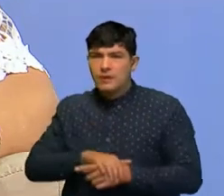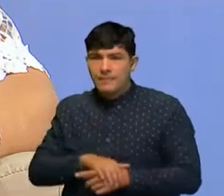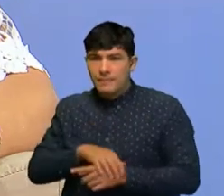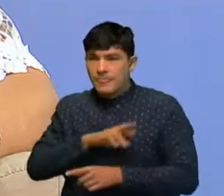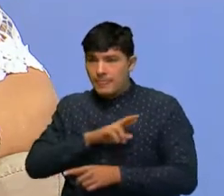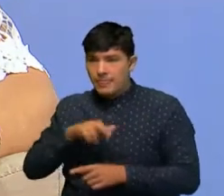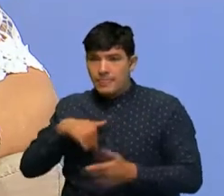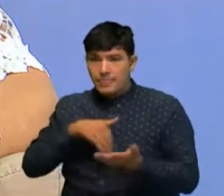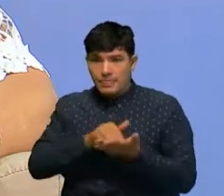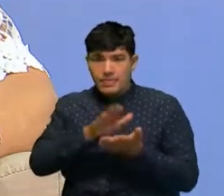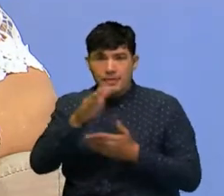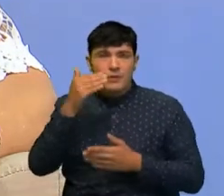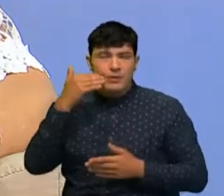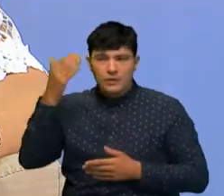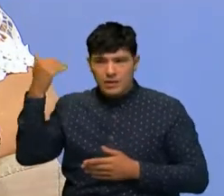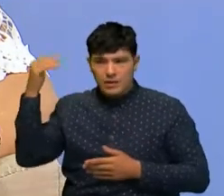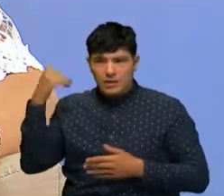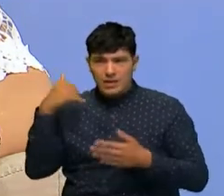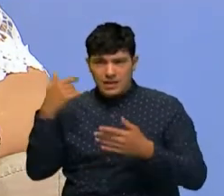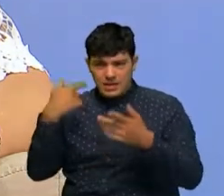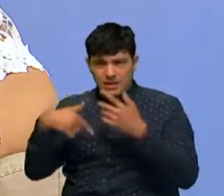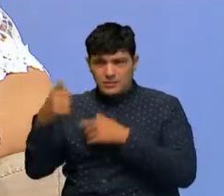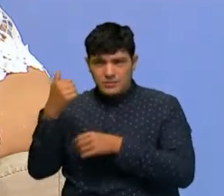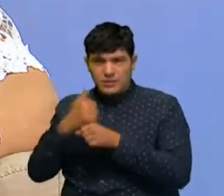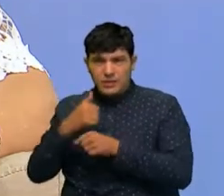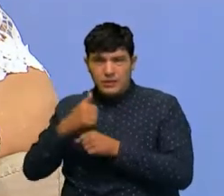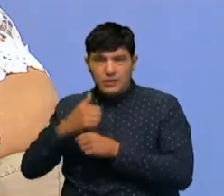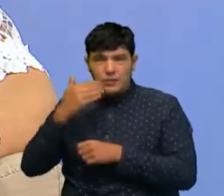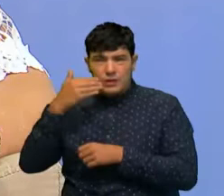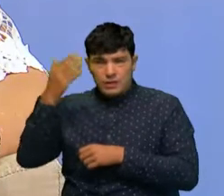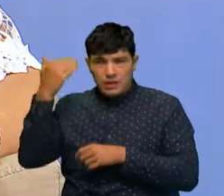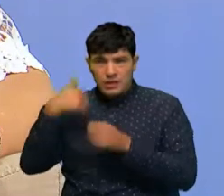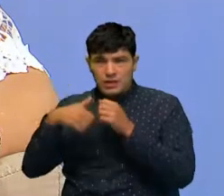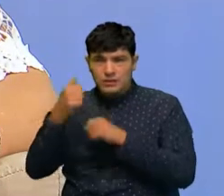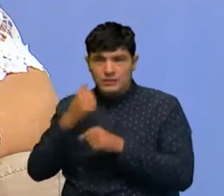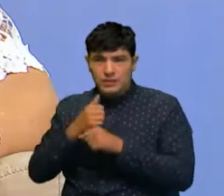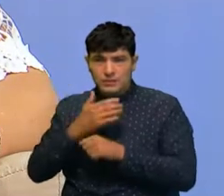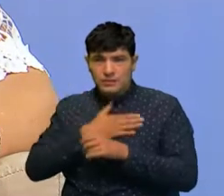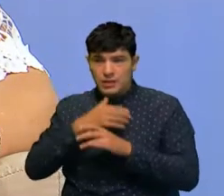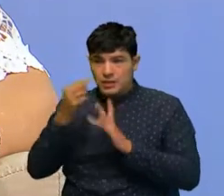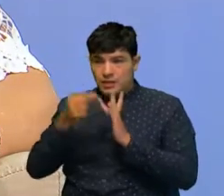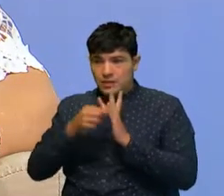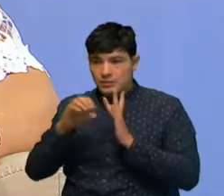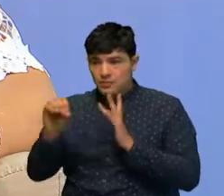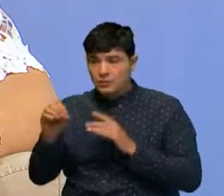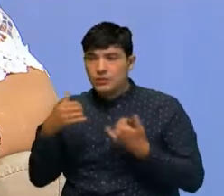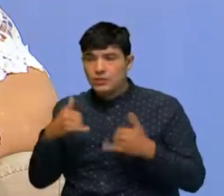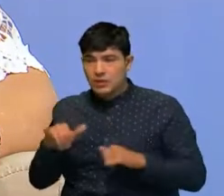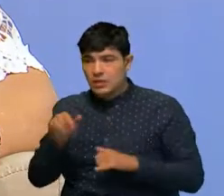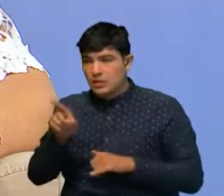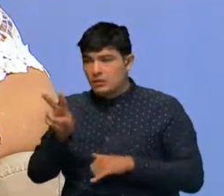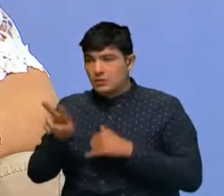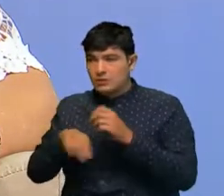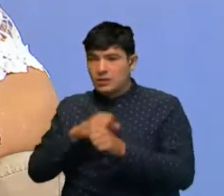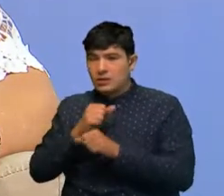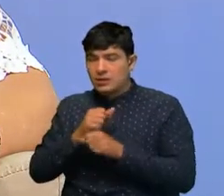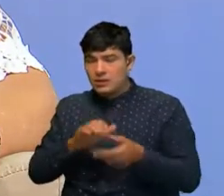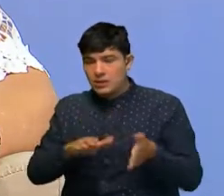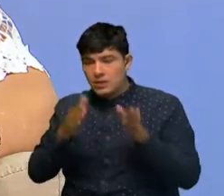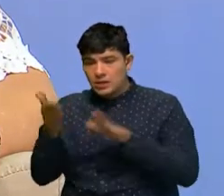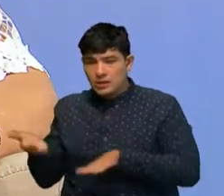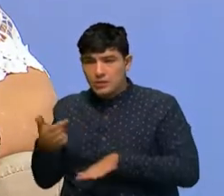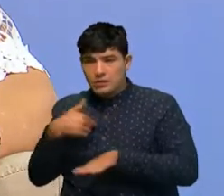Nos sacaron el año pasado nos sacaron de la institución, mi esposo tiene ya 12 años de muerto, yo